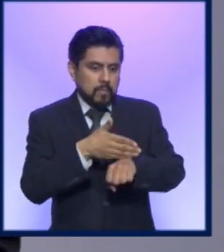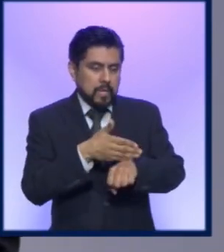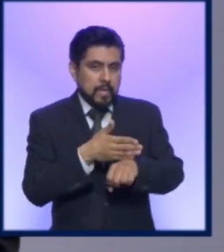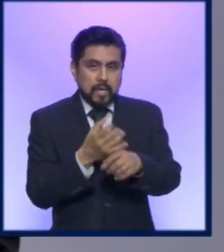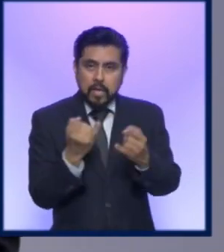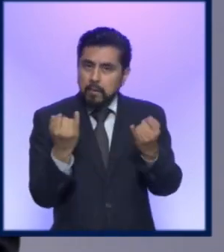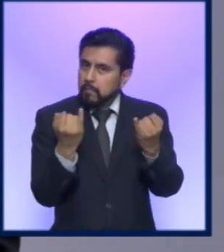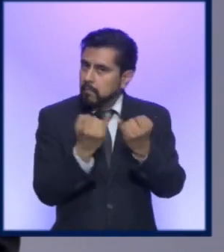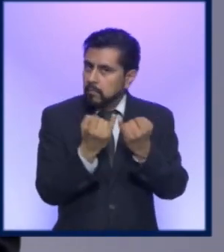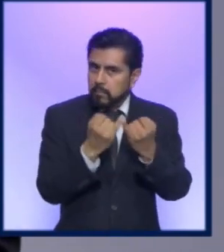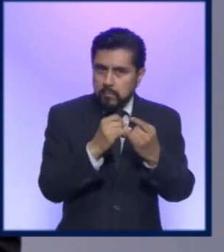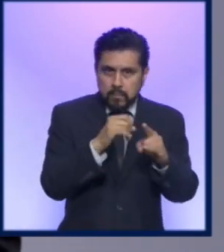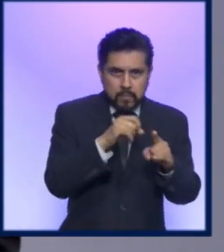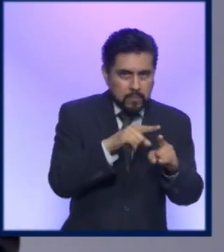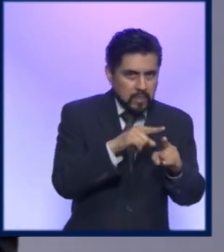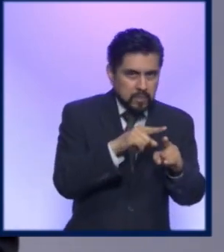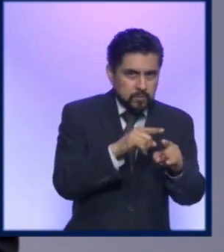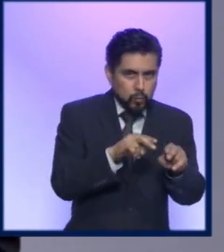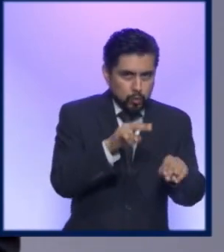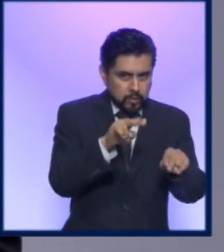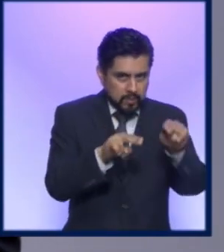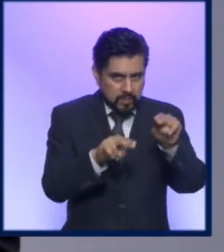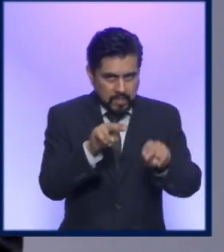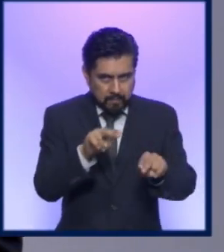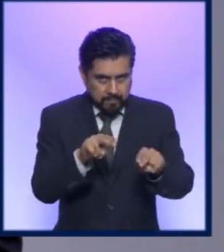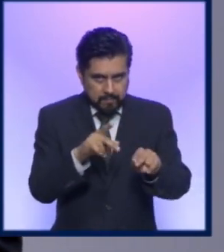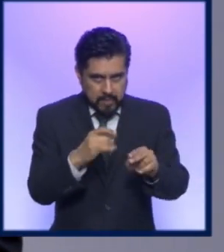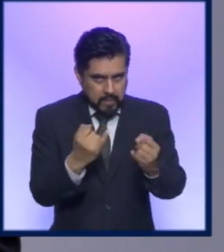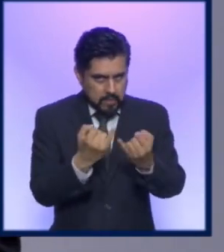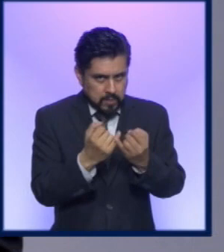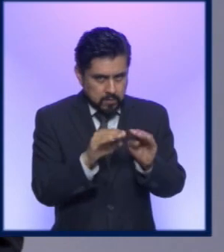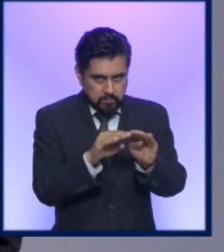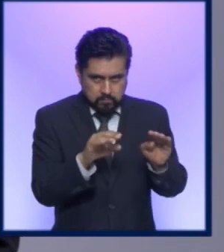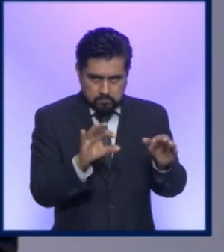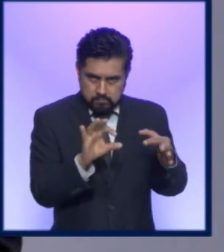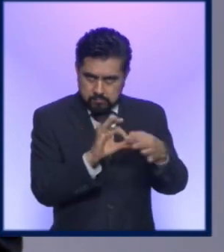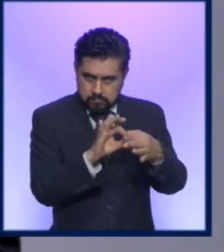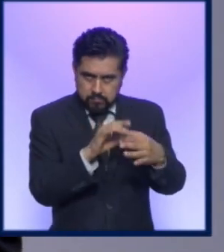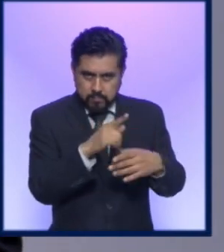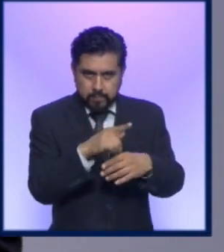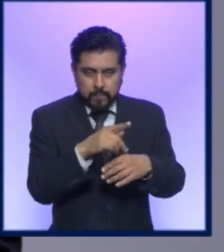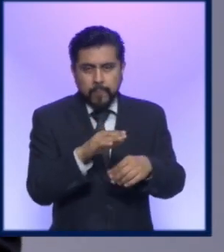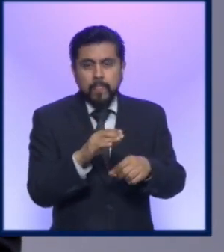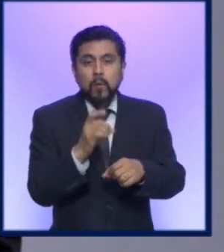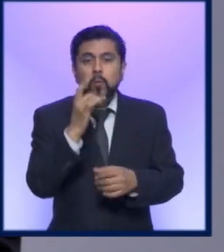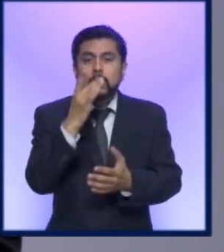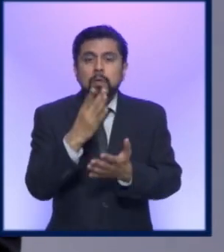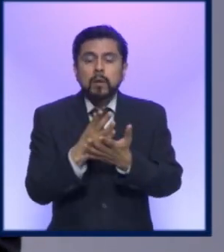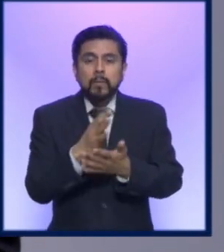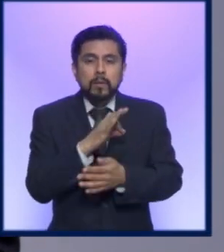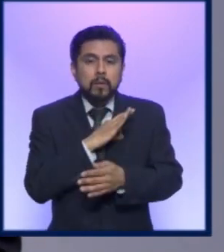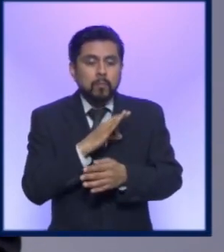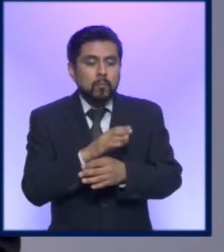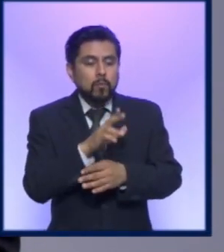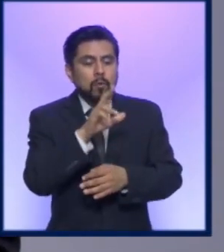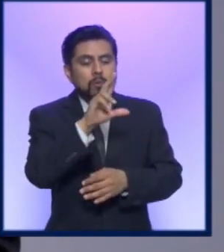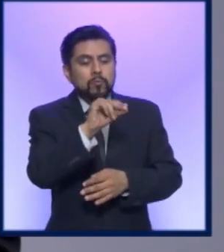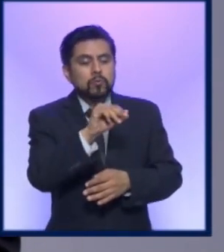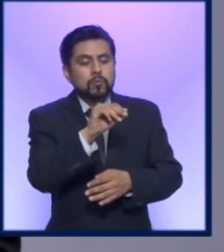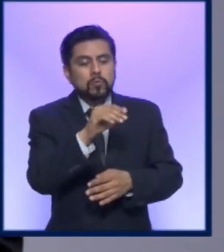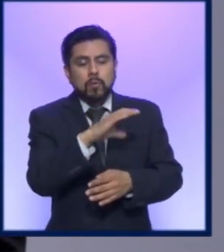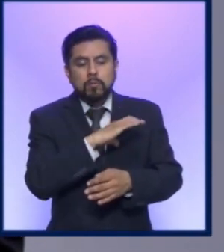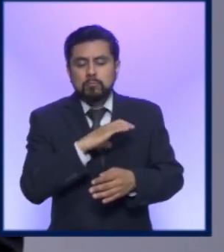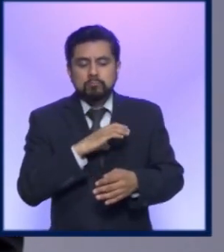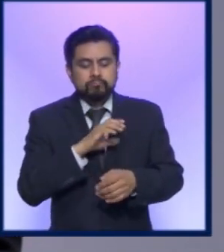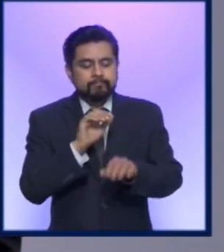índole naturaleza en el sentido de que solamente puede restringir la inscripción o registro de una